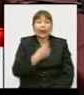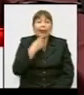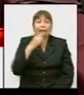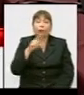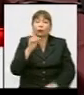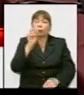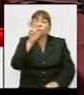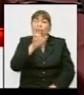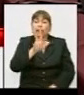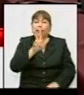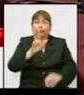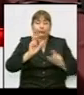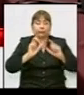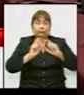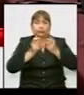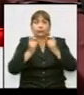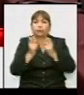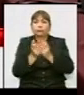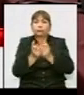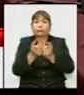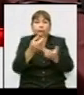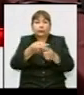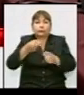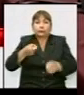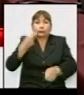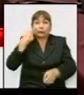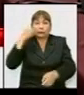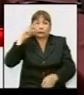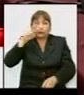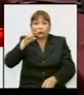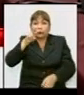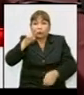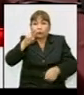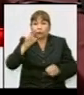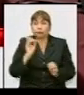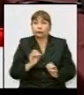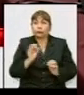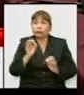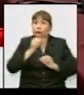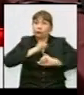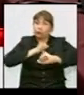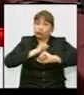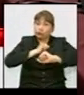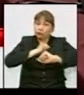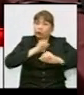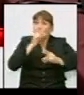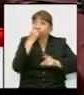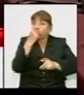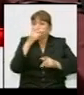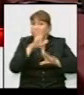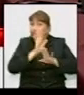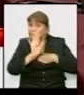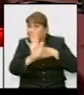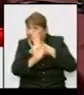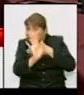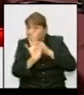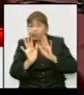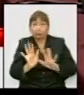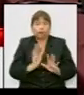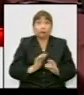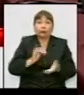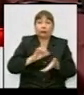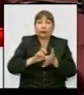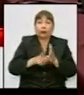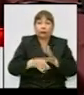tipos de operaciones que se realizan desde el punto de vista de ciberdefensa. La primera es defensa. Las